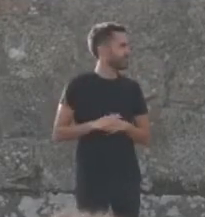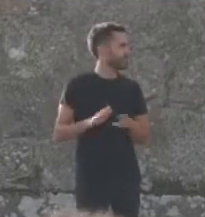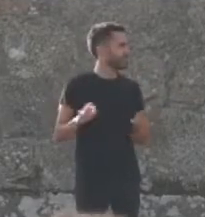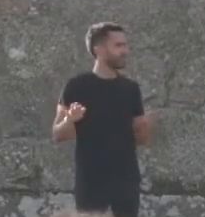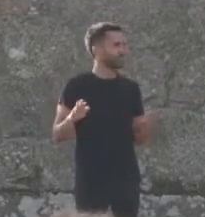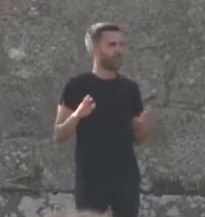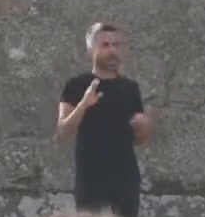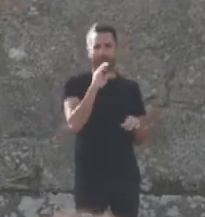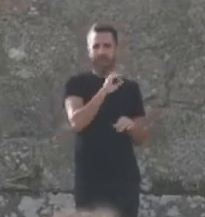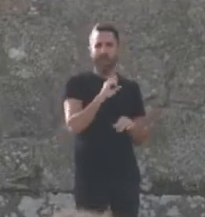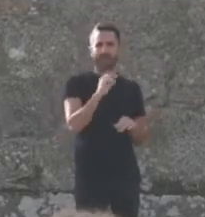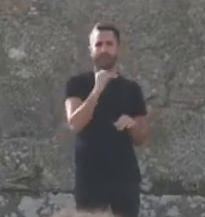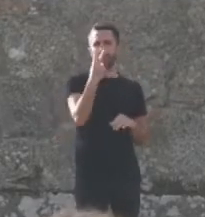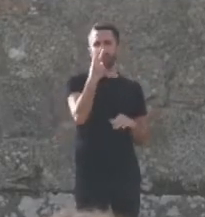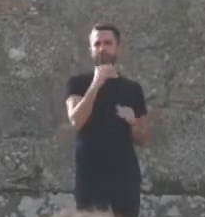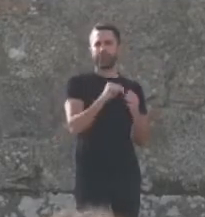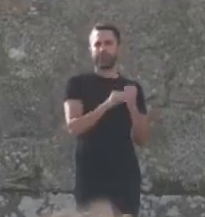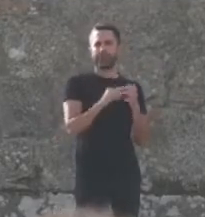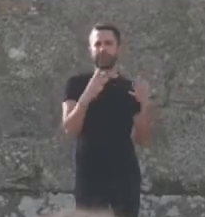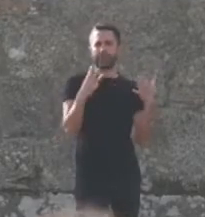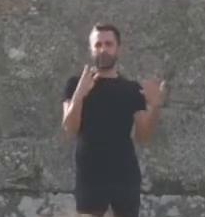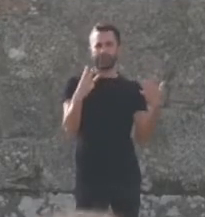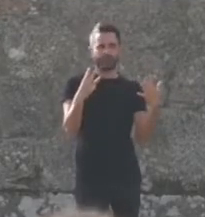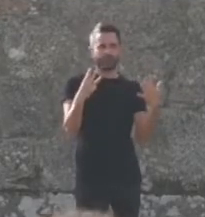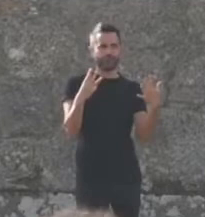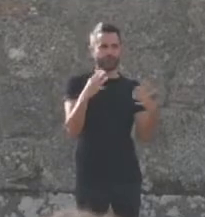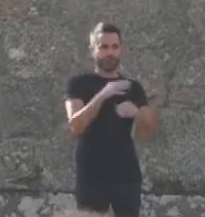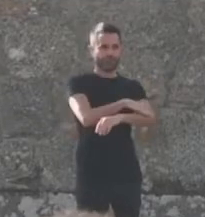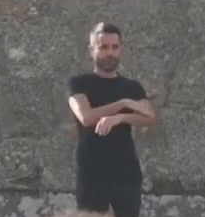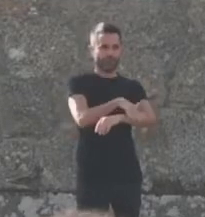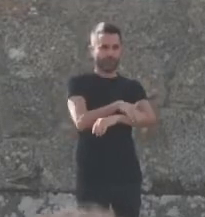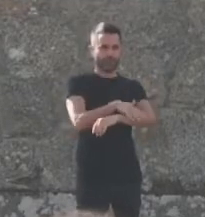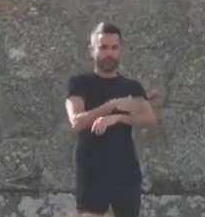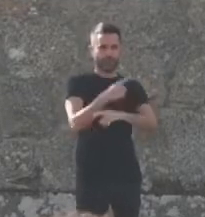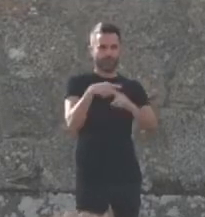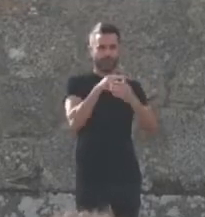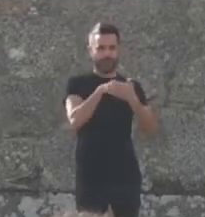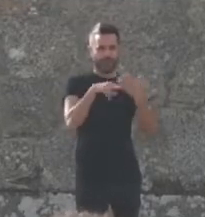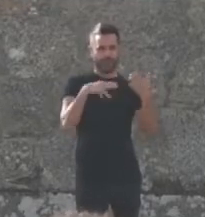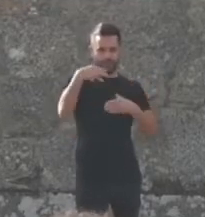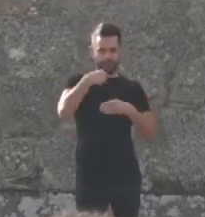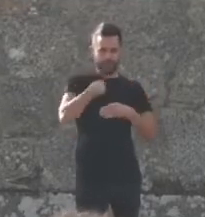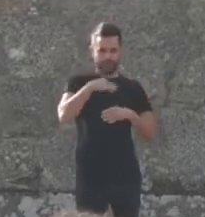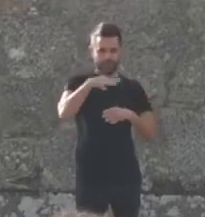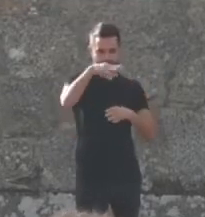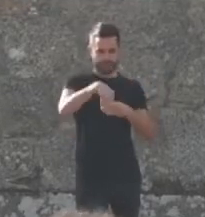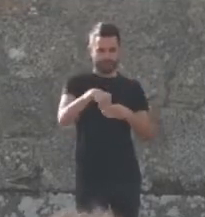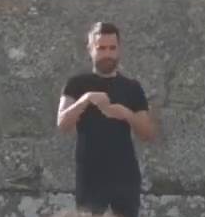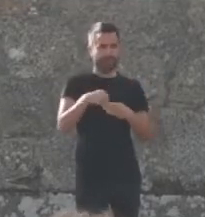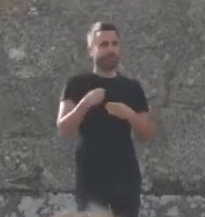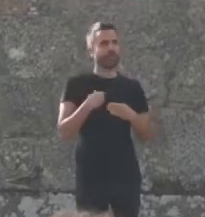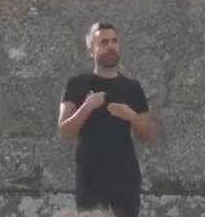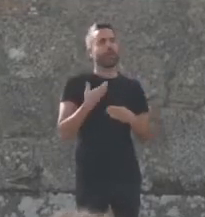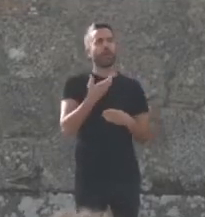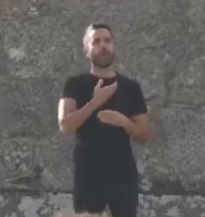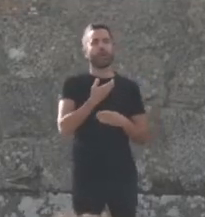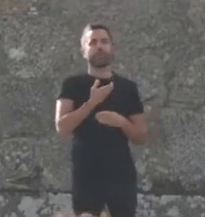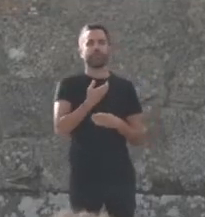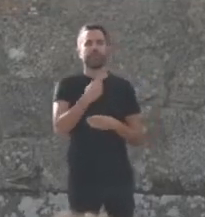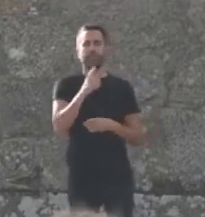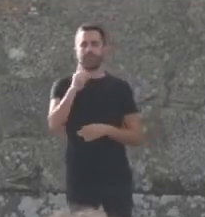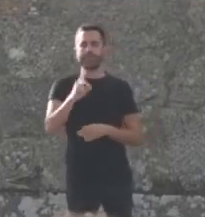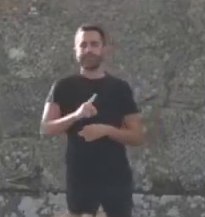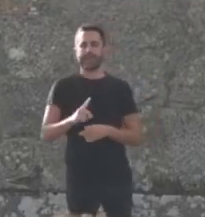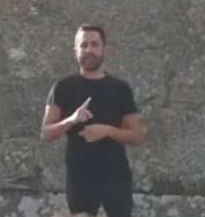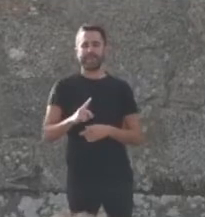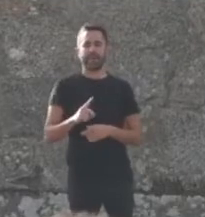No ano 2008, o goberno da Xunta, do que eu formaba parte, xunto co Concello de Sada, declaramos